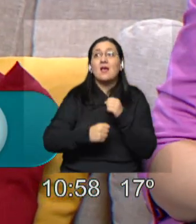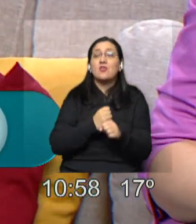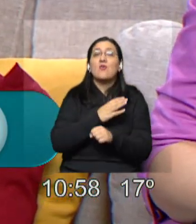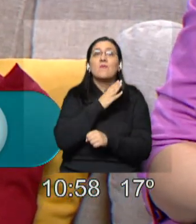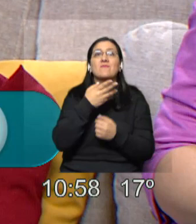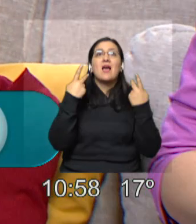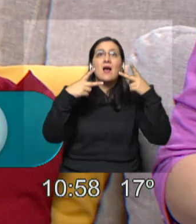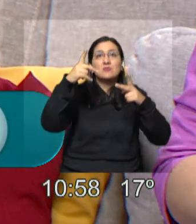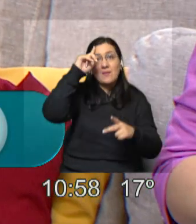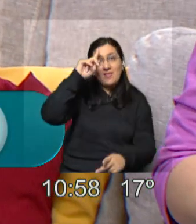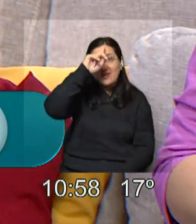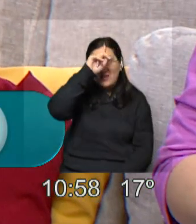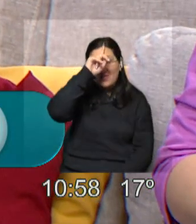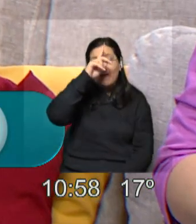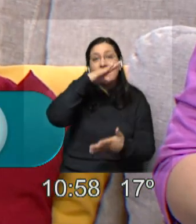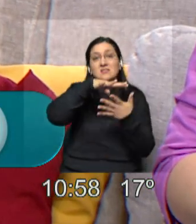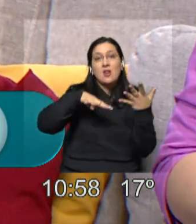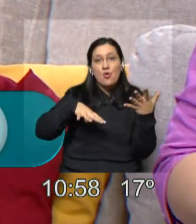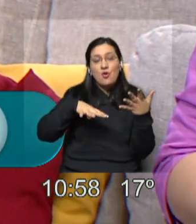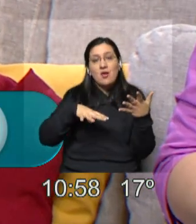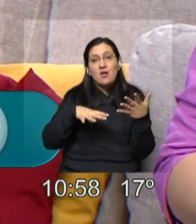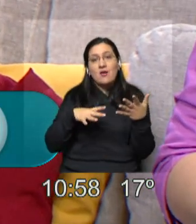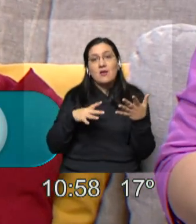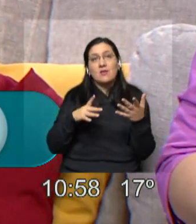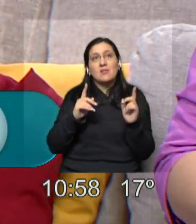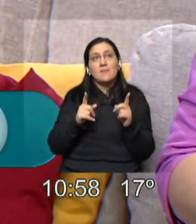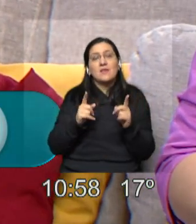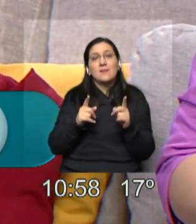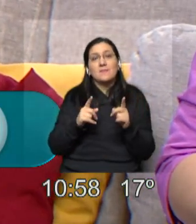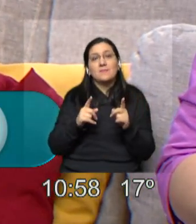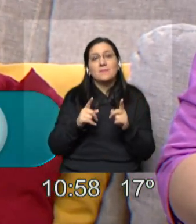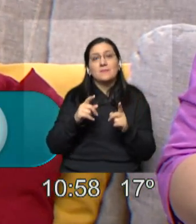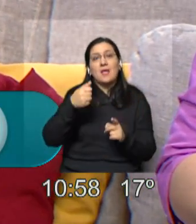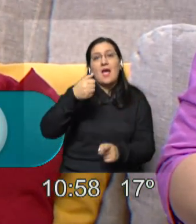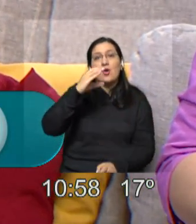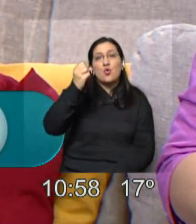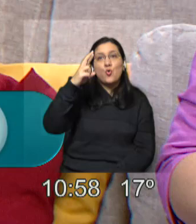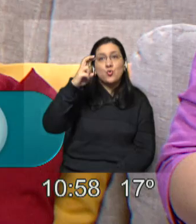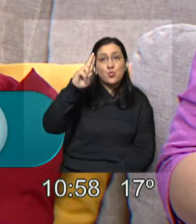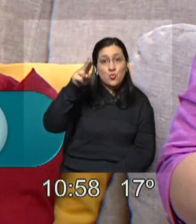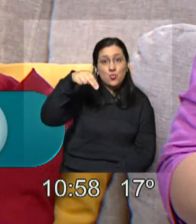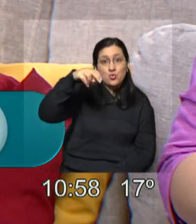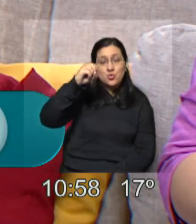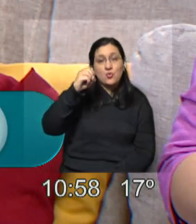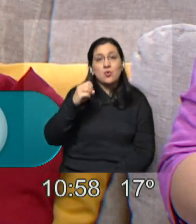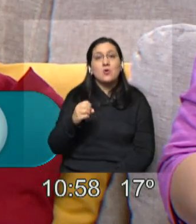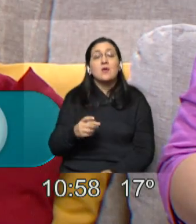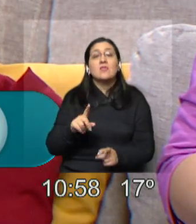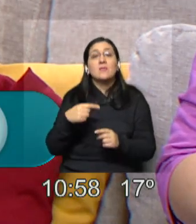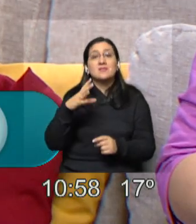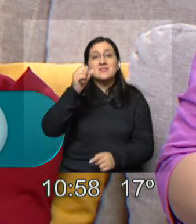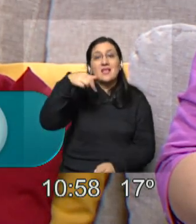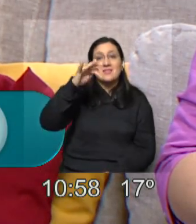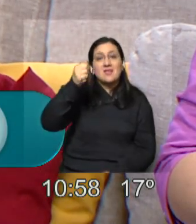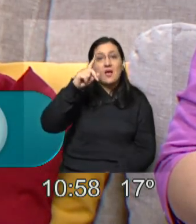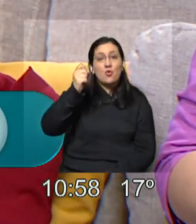por Madrid, hicimos Madrid, Barcelona, hicimos a Coruña, Santiago de Compostela, que después me fui a hacer el